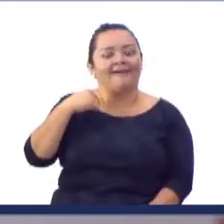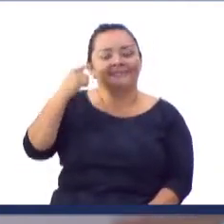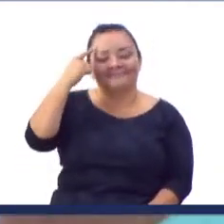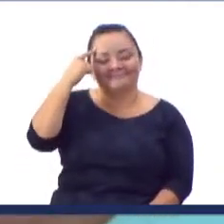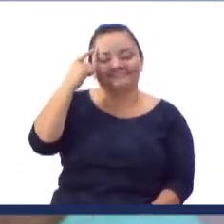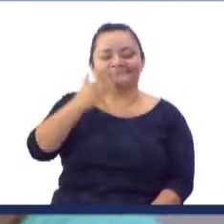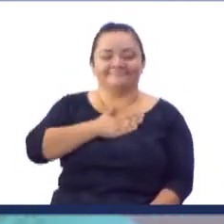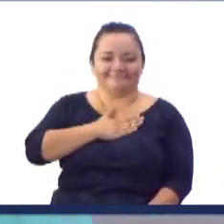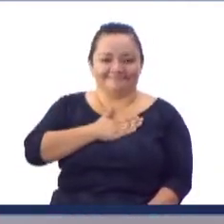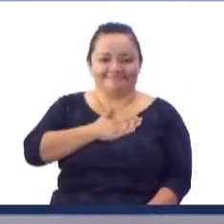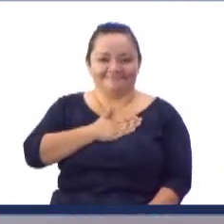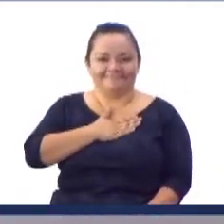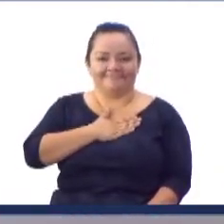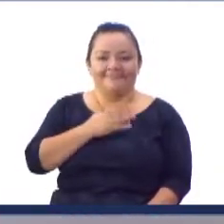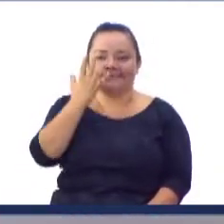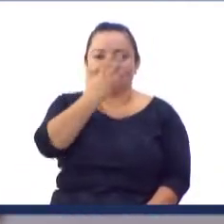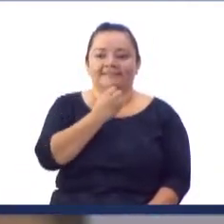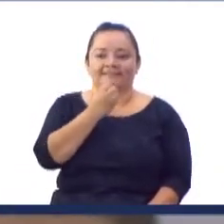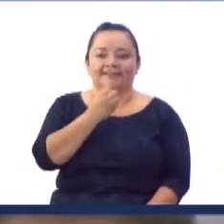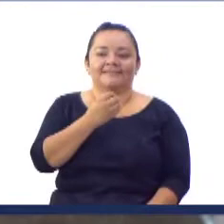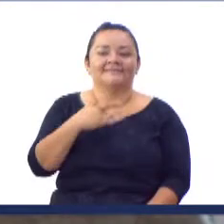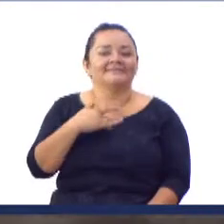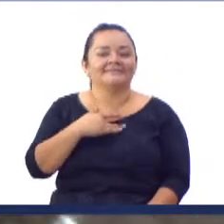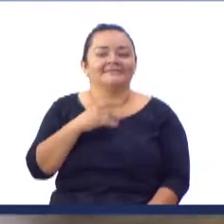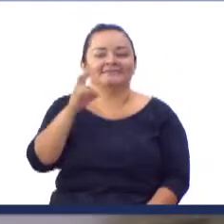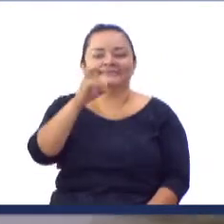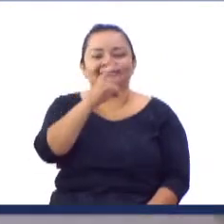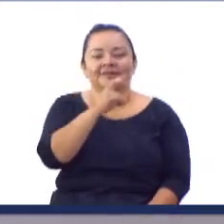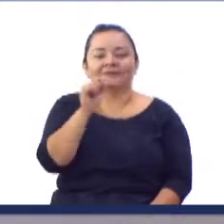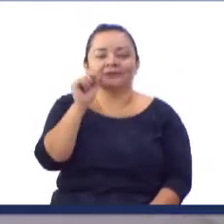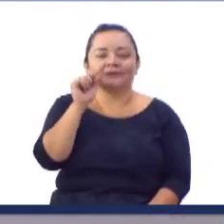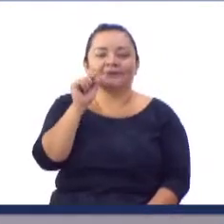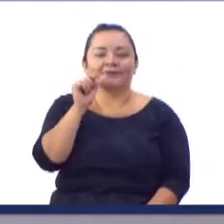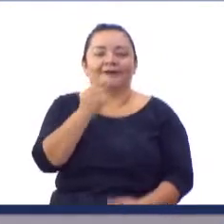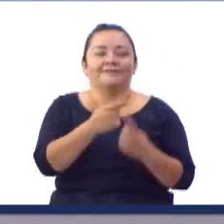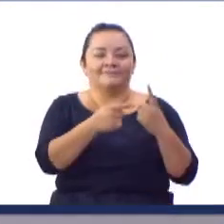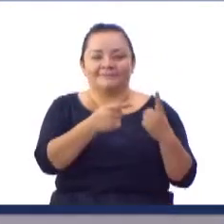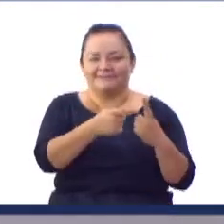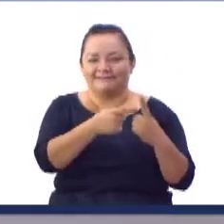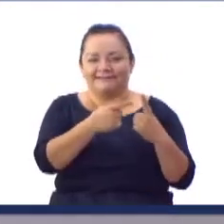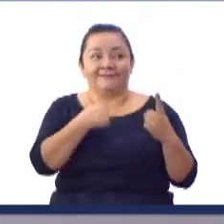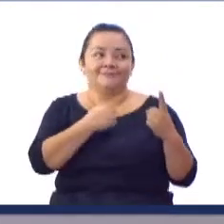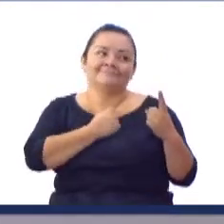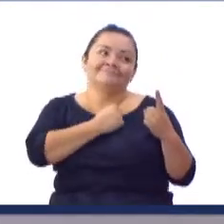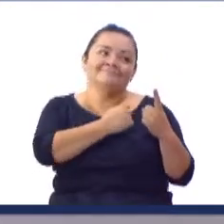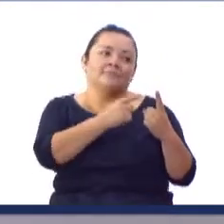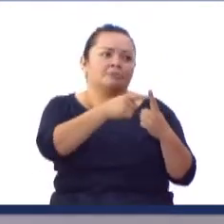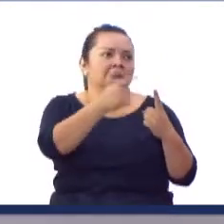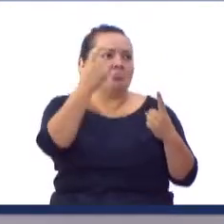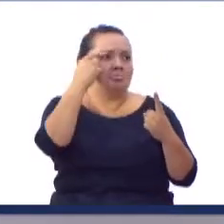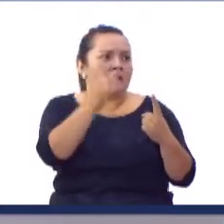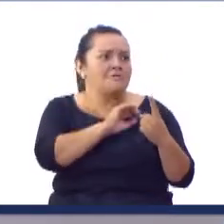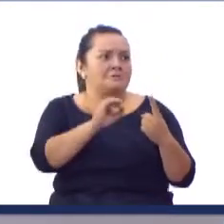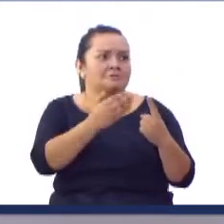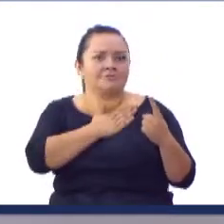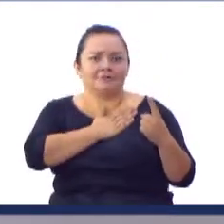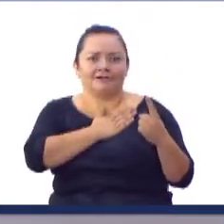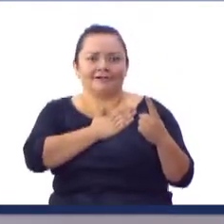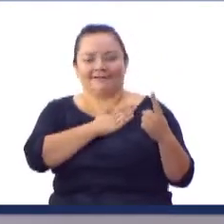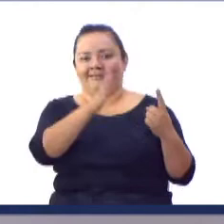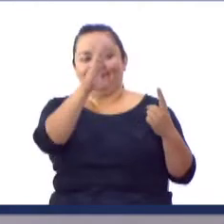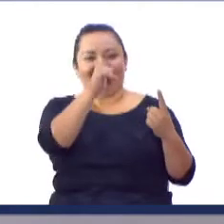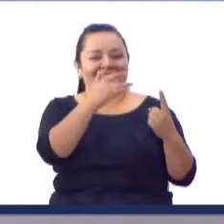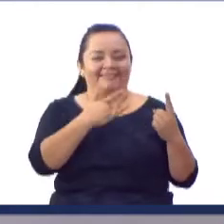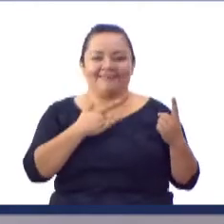mí qué bonito es saber uno se siente feo cuando cuando la persona que usted quiere pues no piensen usted bien nada que ver